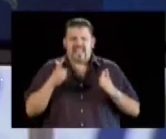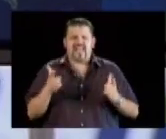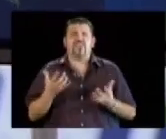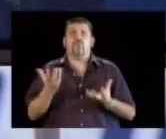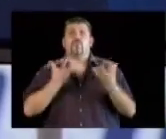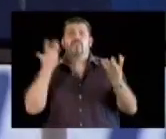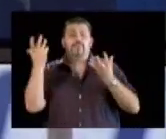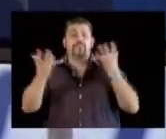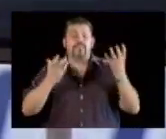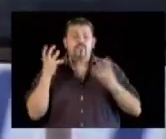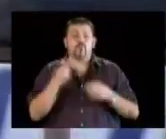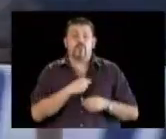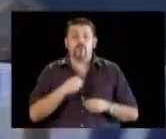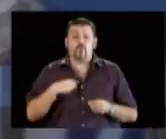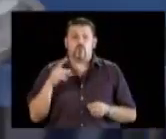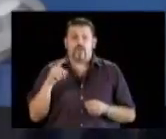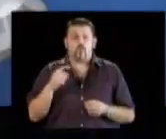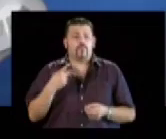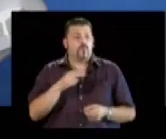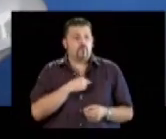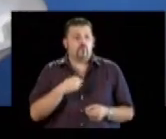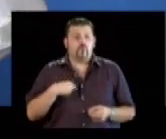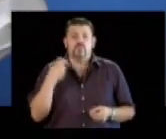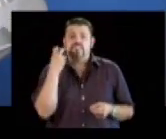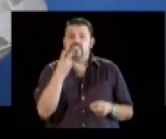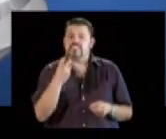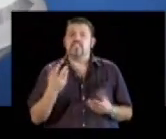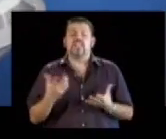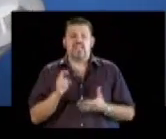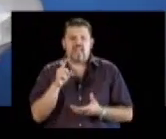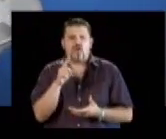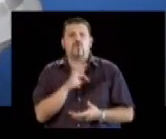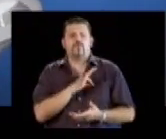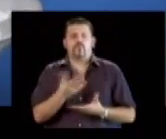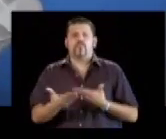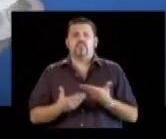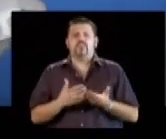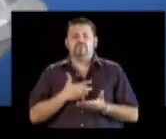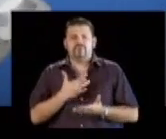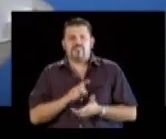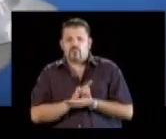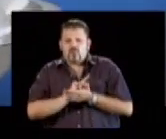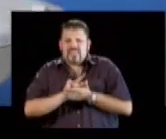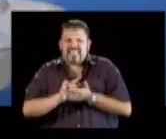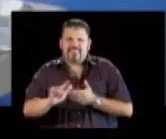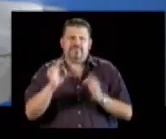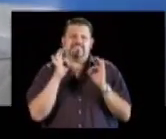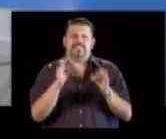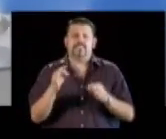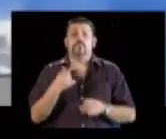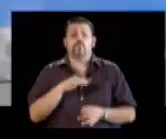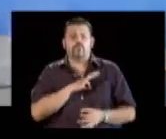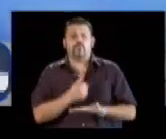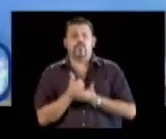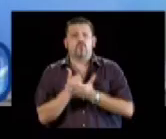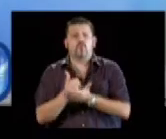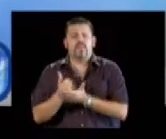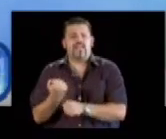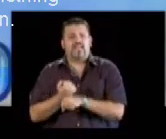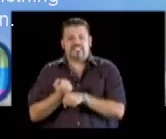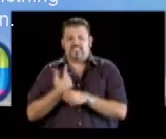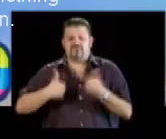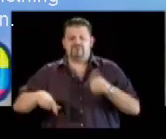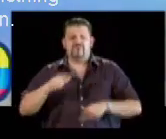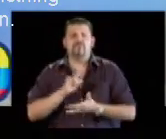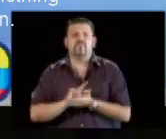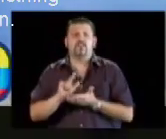agua. El Actúa, un producto maravilloso que ayuda a la circulación de la sangre y tiene una enzima que se llama Q10 que ayuda a la regeneración de los